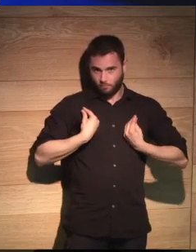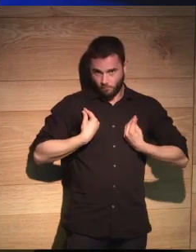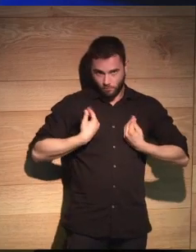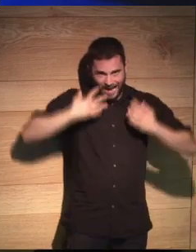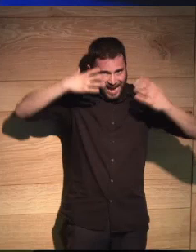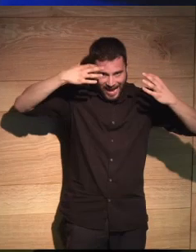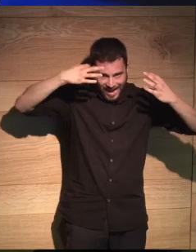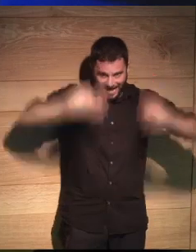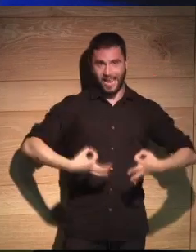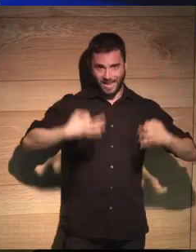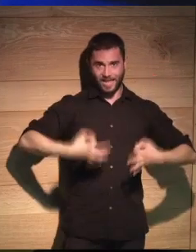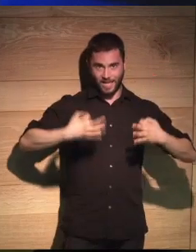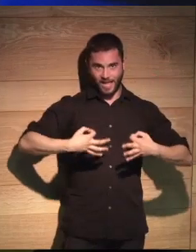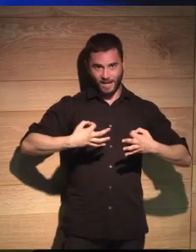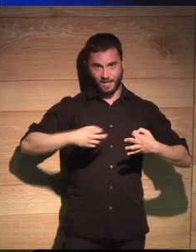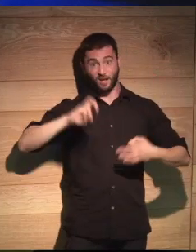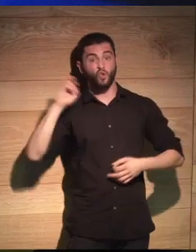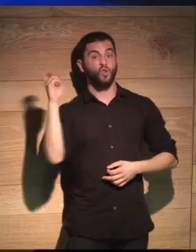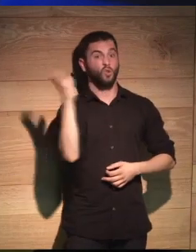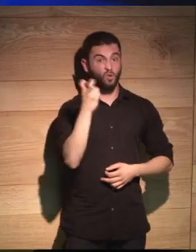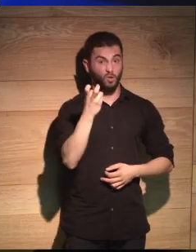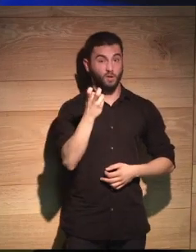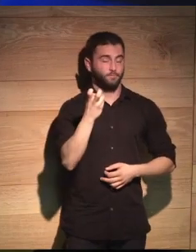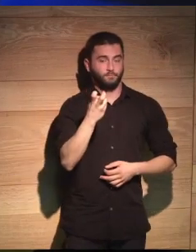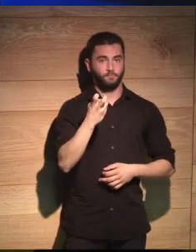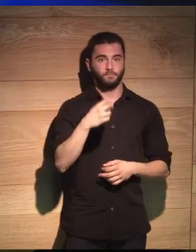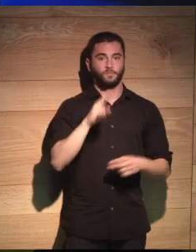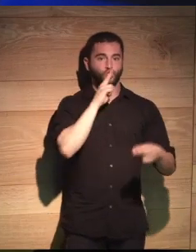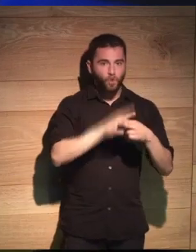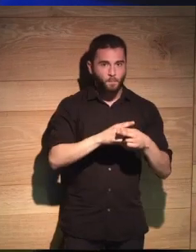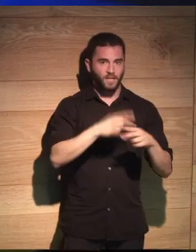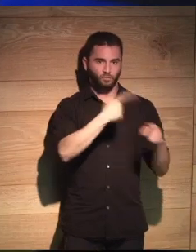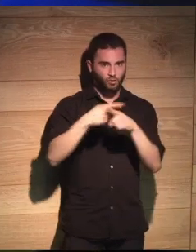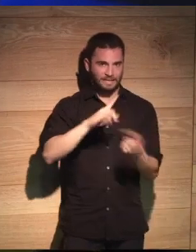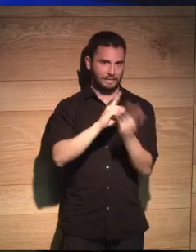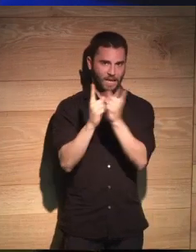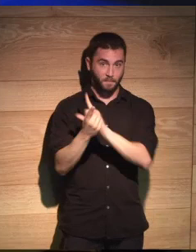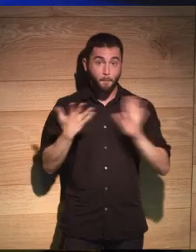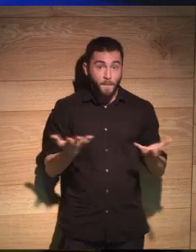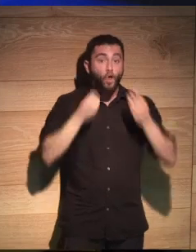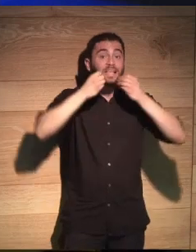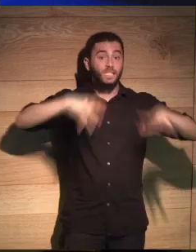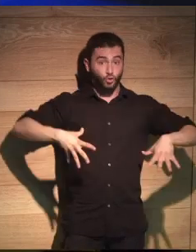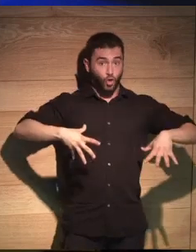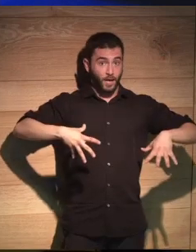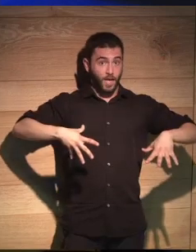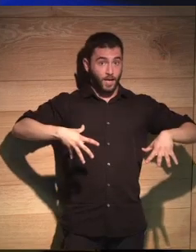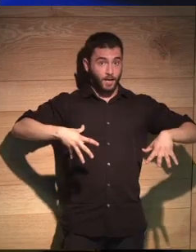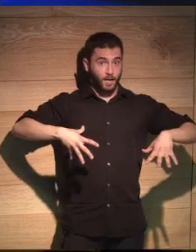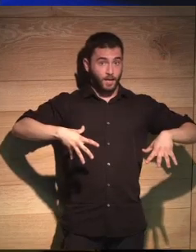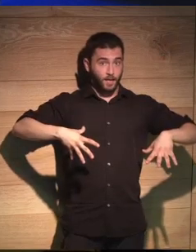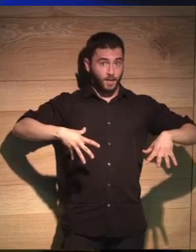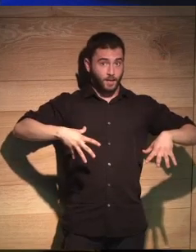invención, o sea, cambia los nombres, cambia las profesiones, pero realmente la historia en sí es, creo que lo